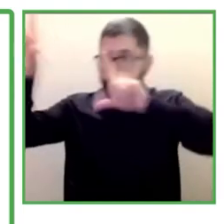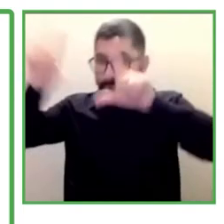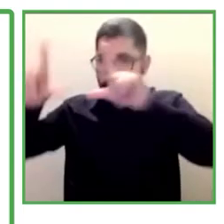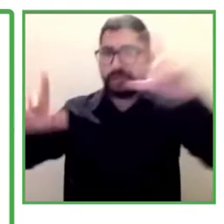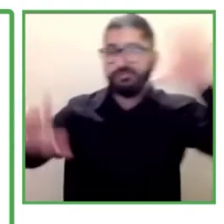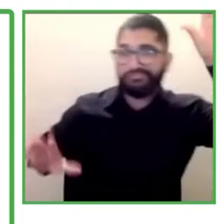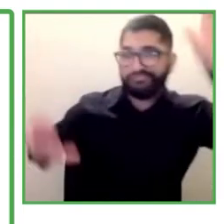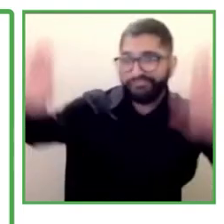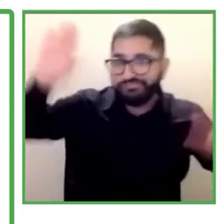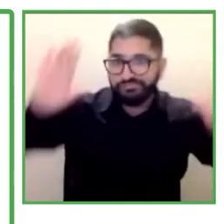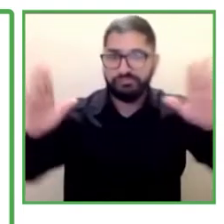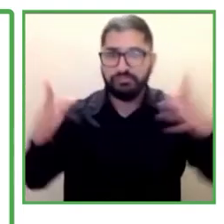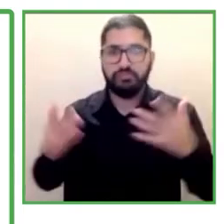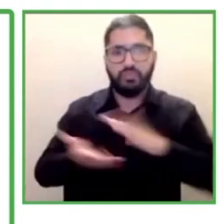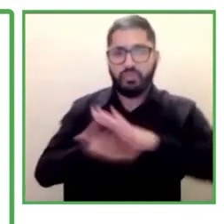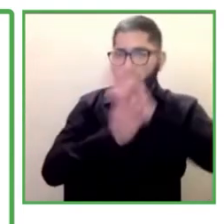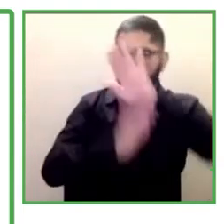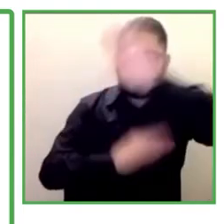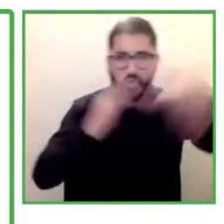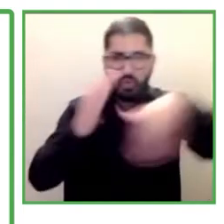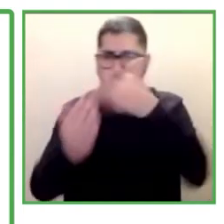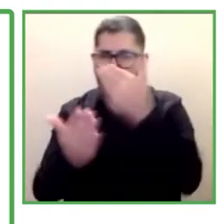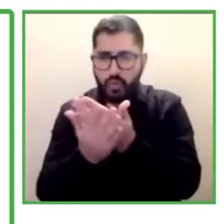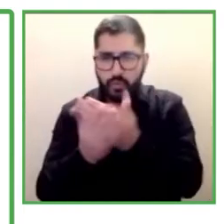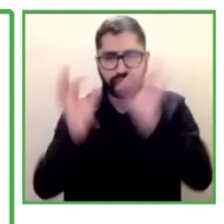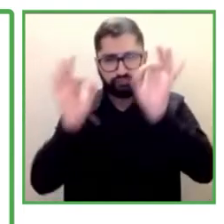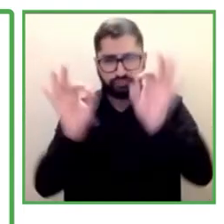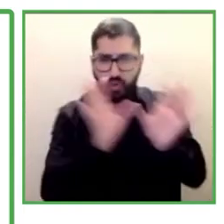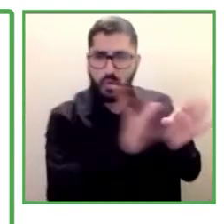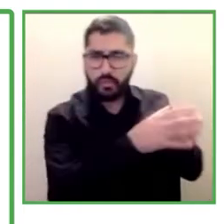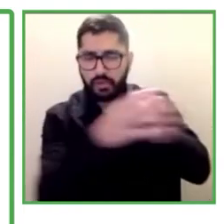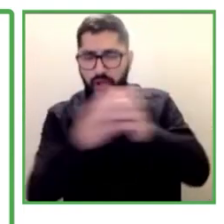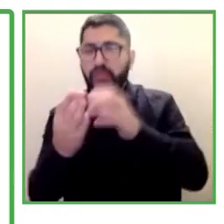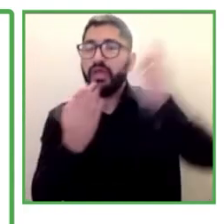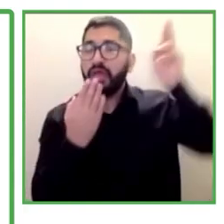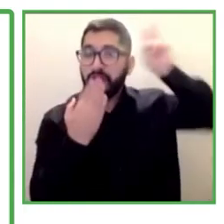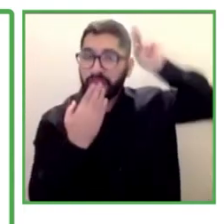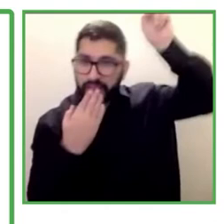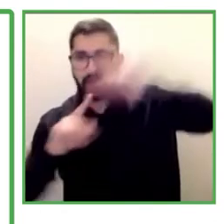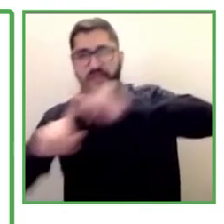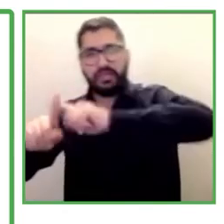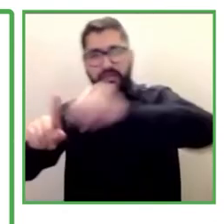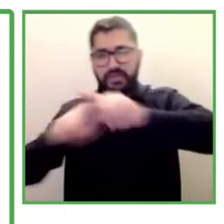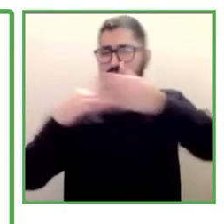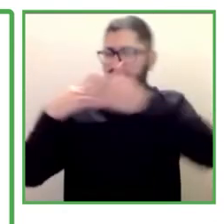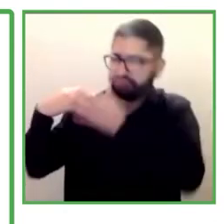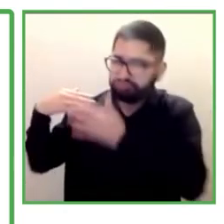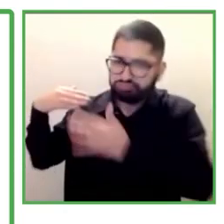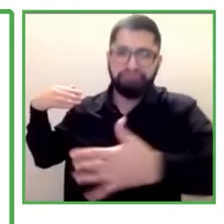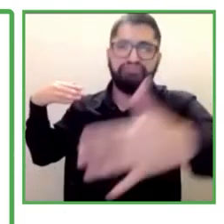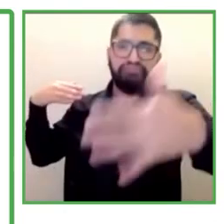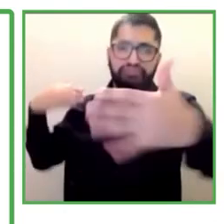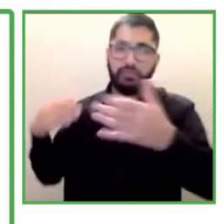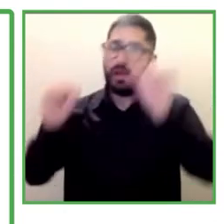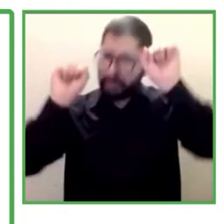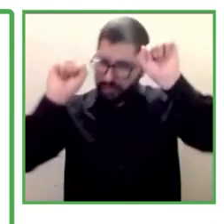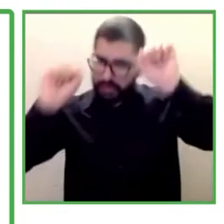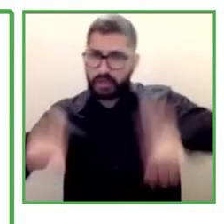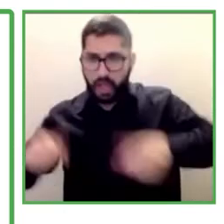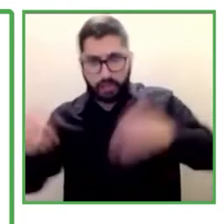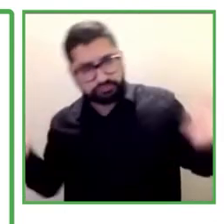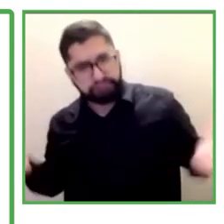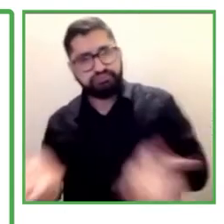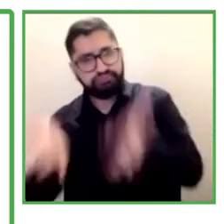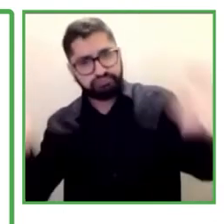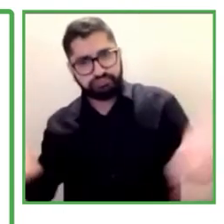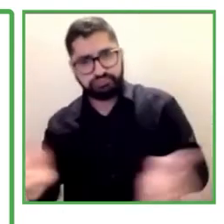y todas las regiones de España y los ayuntamientos también promuevan estas convocatorias. Y por último, nuestro deseo